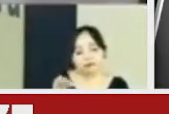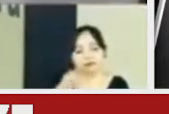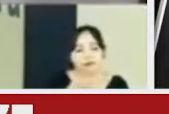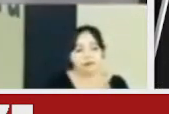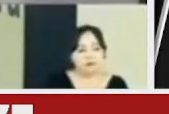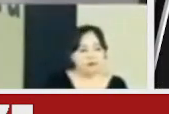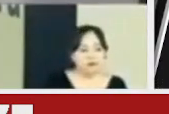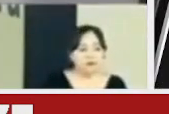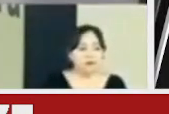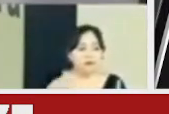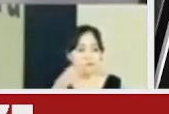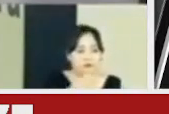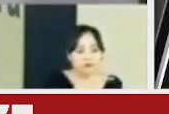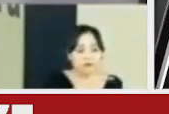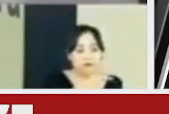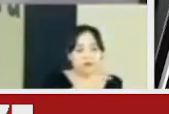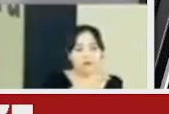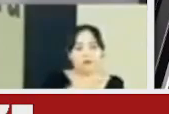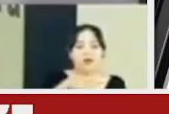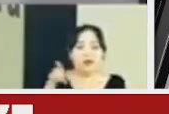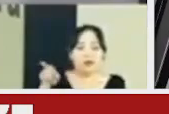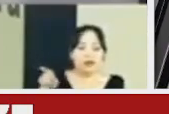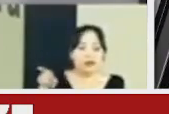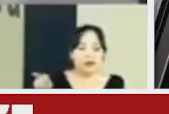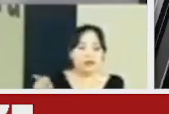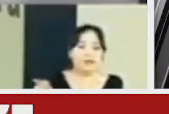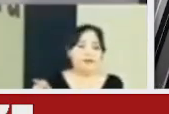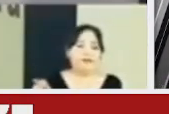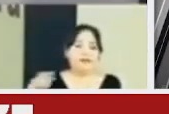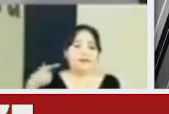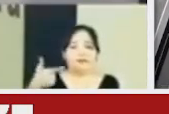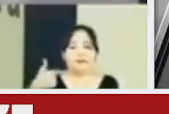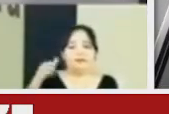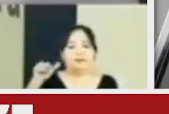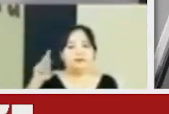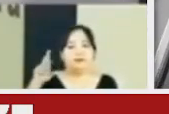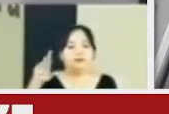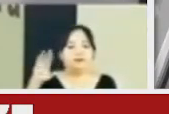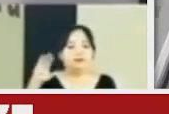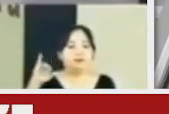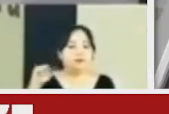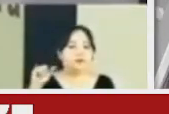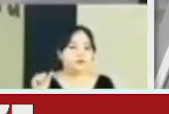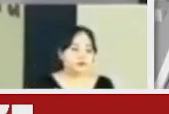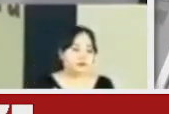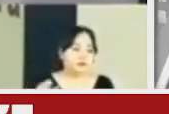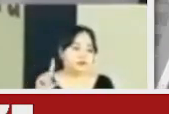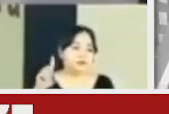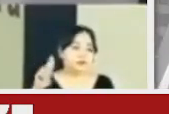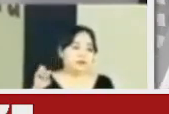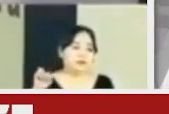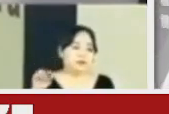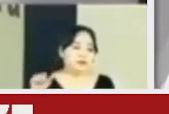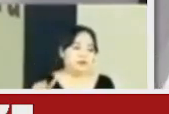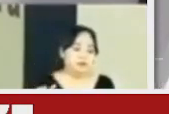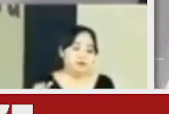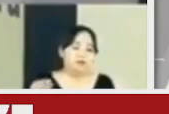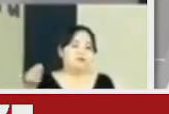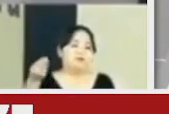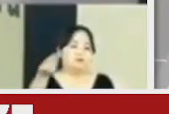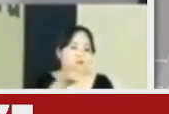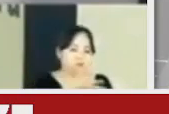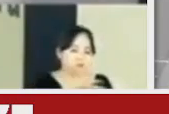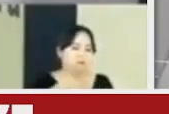garcía luna puso la afi al servicio de felipe y de margarita la que